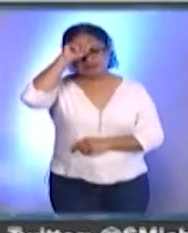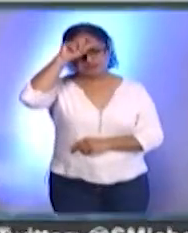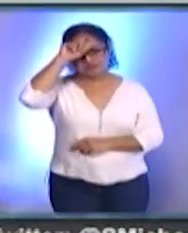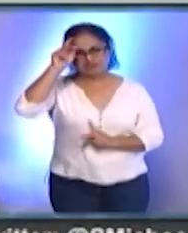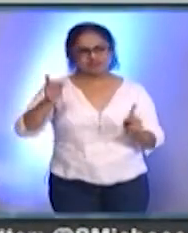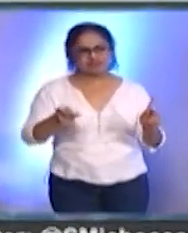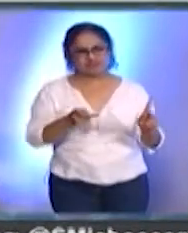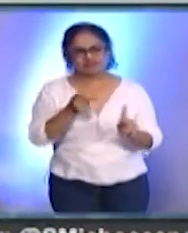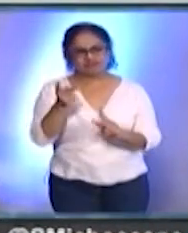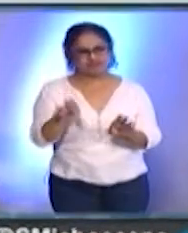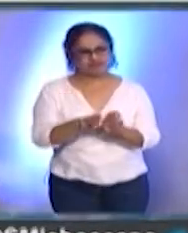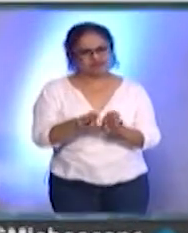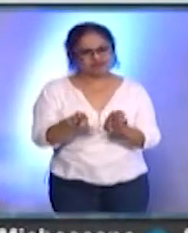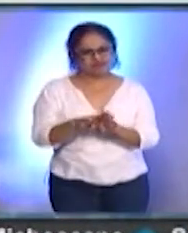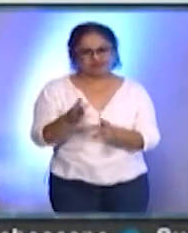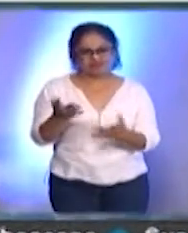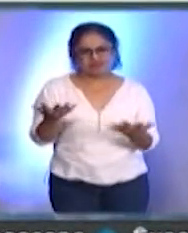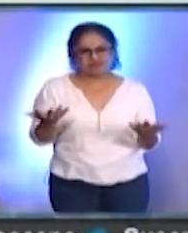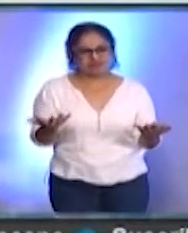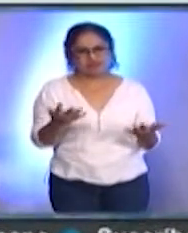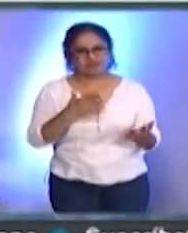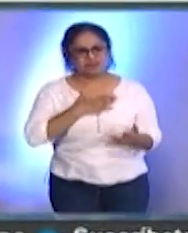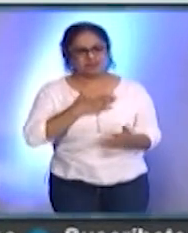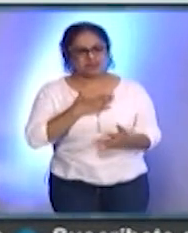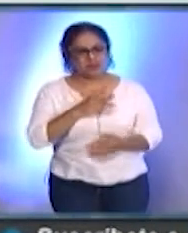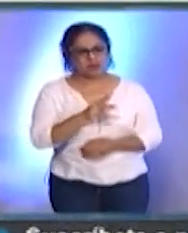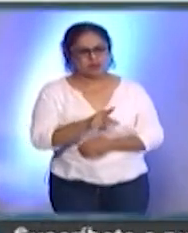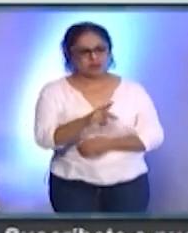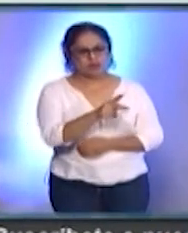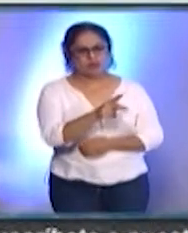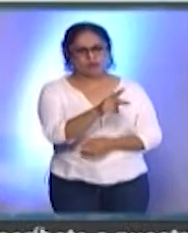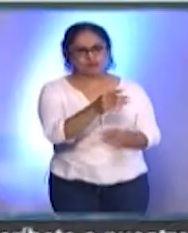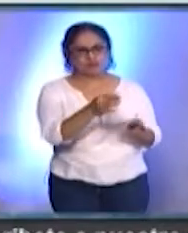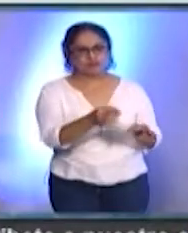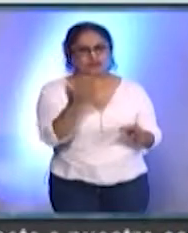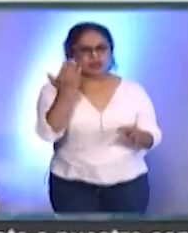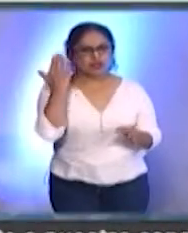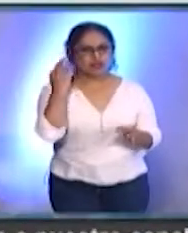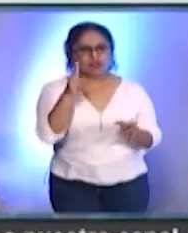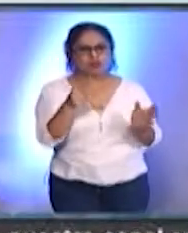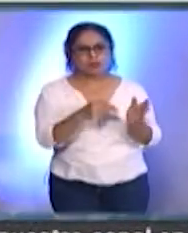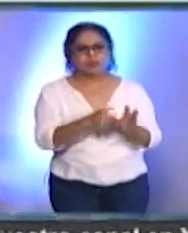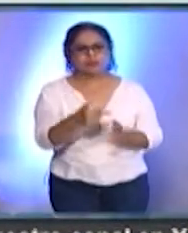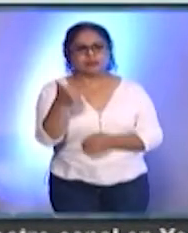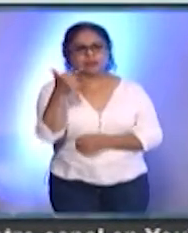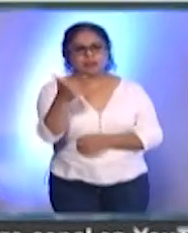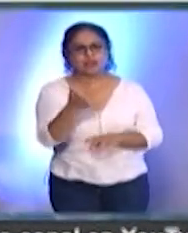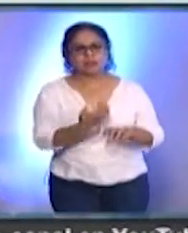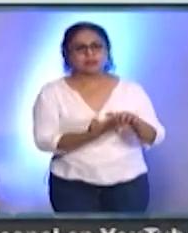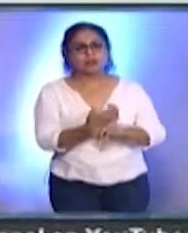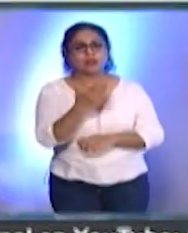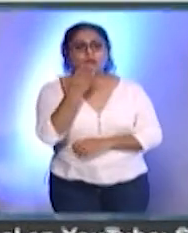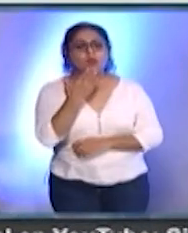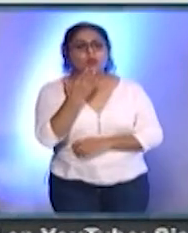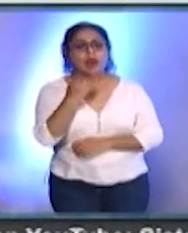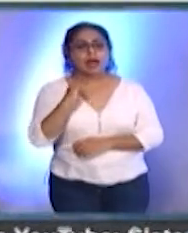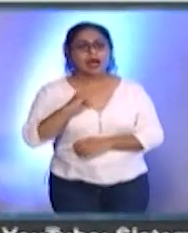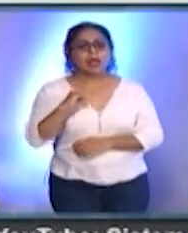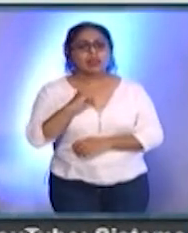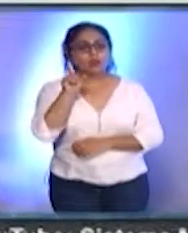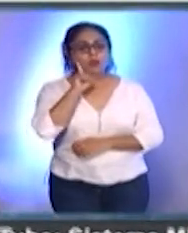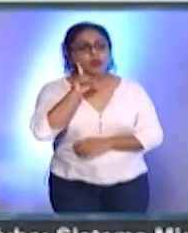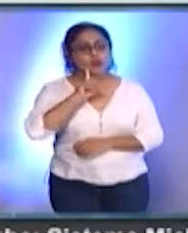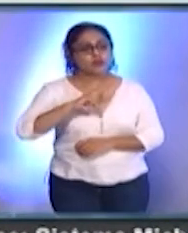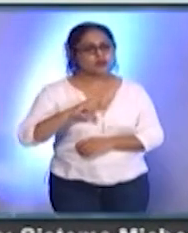En 2007 pues quise ser presidenta de mi pueblo, no me dejaron, porque en 2007 en mi estado no había la palabra mujer en